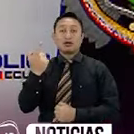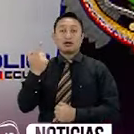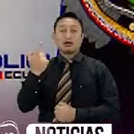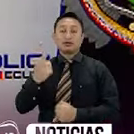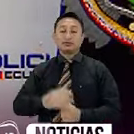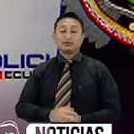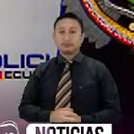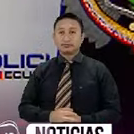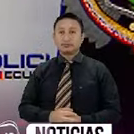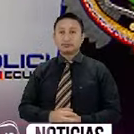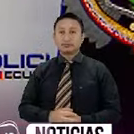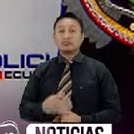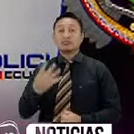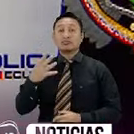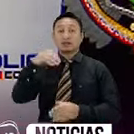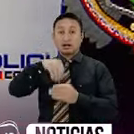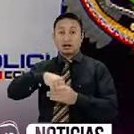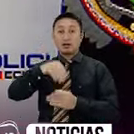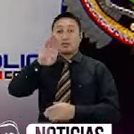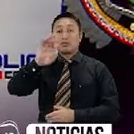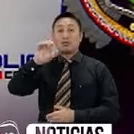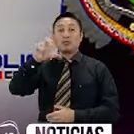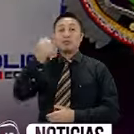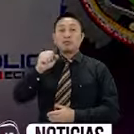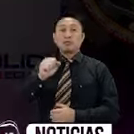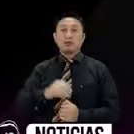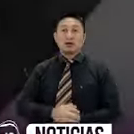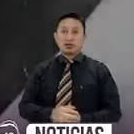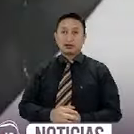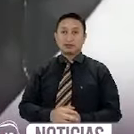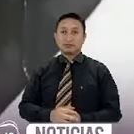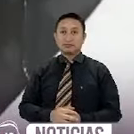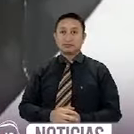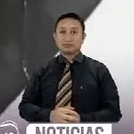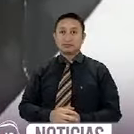revólver con 4 cartuchos calibre 38 sin percutir.